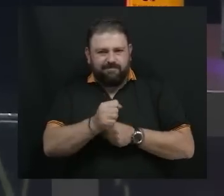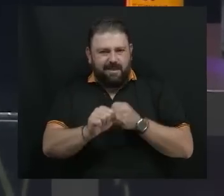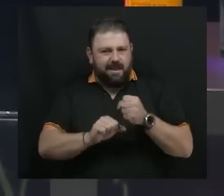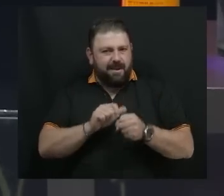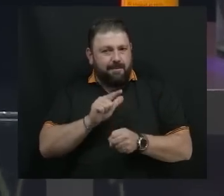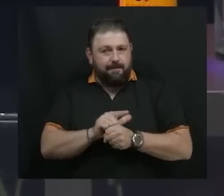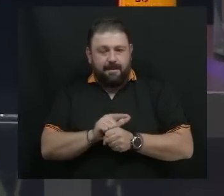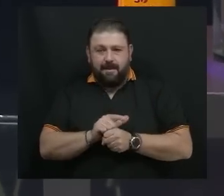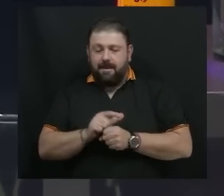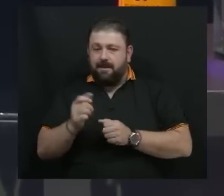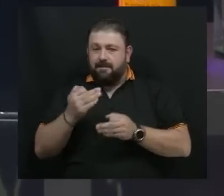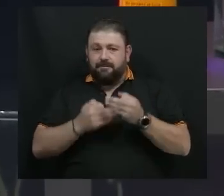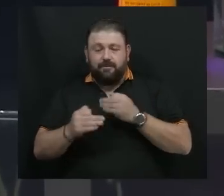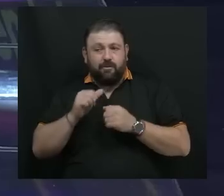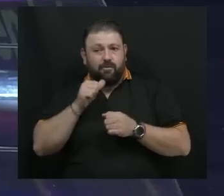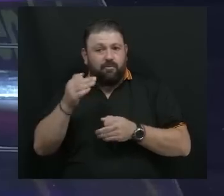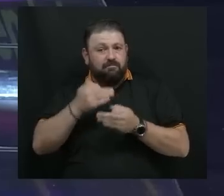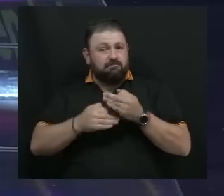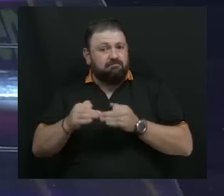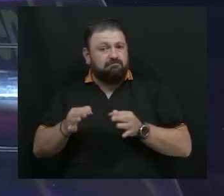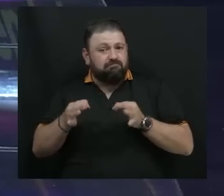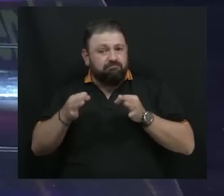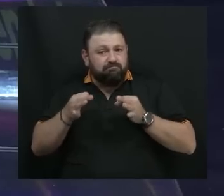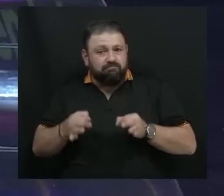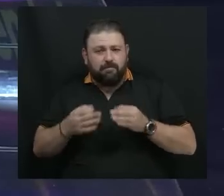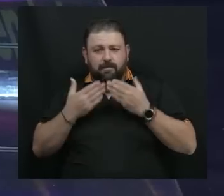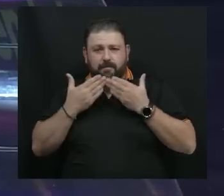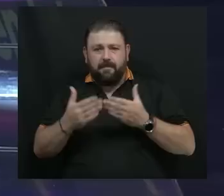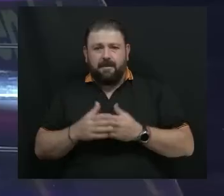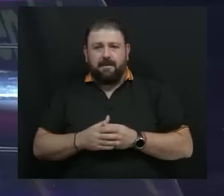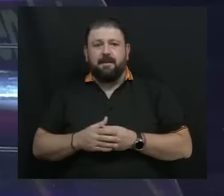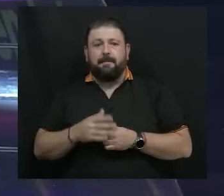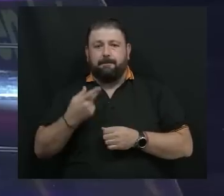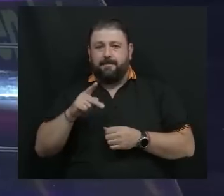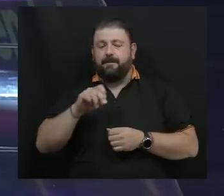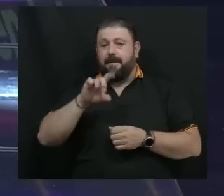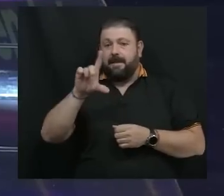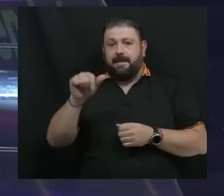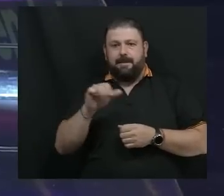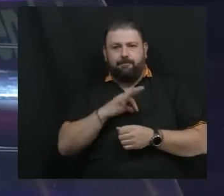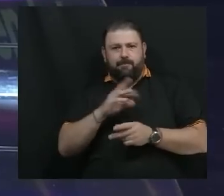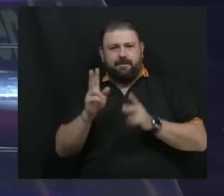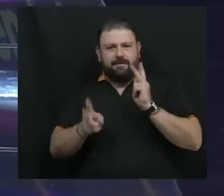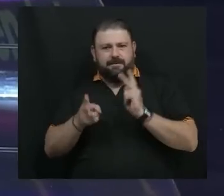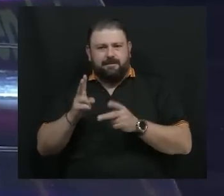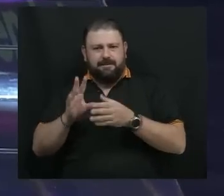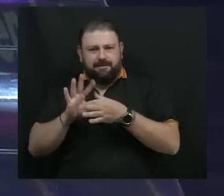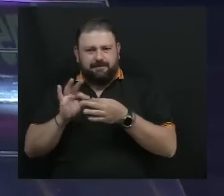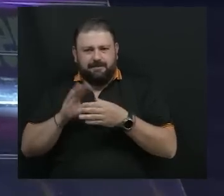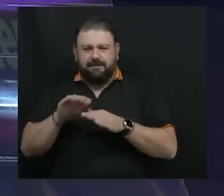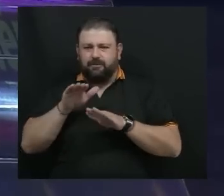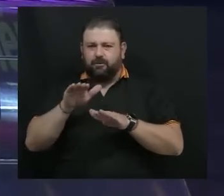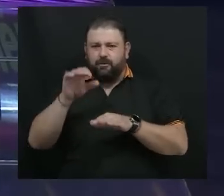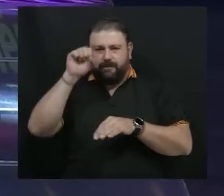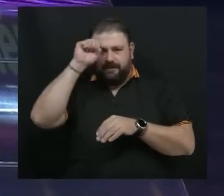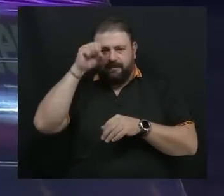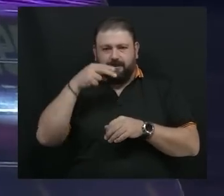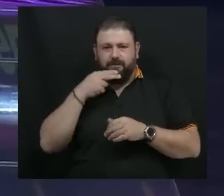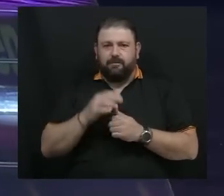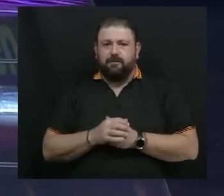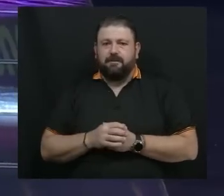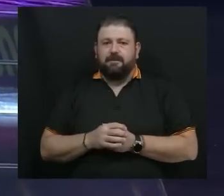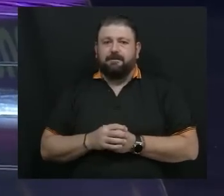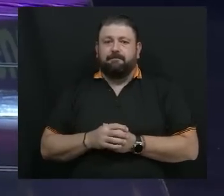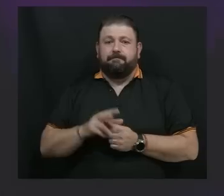unas características fantásticas. Y bueno, para que nos hable un poquito de Seitú, me gustaría volver a invitar a Nina. Bueno, a mí